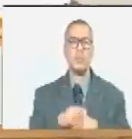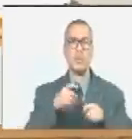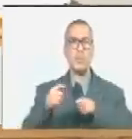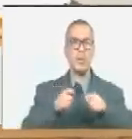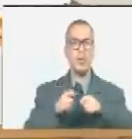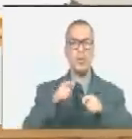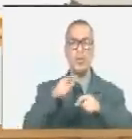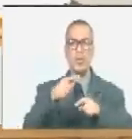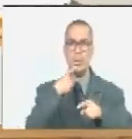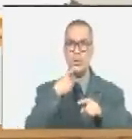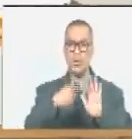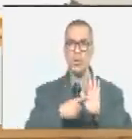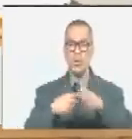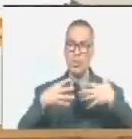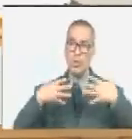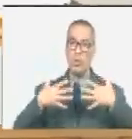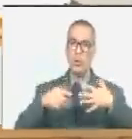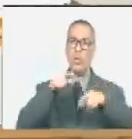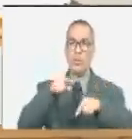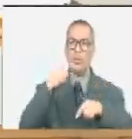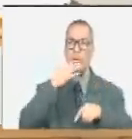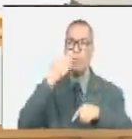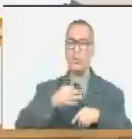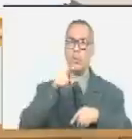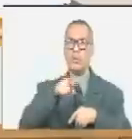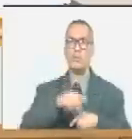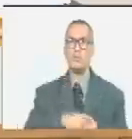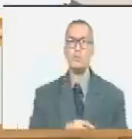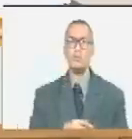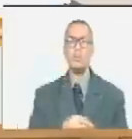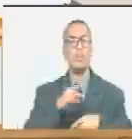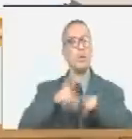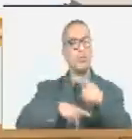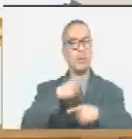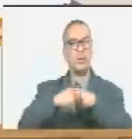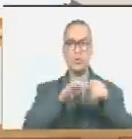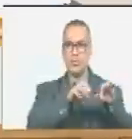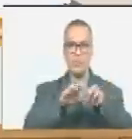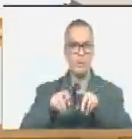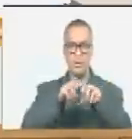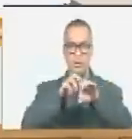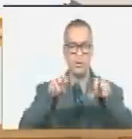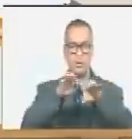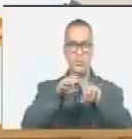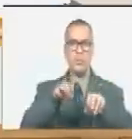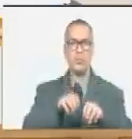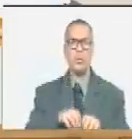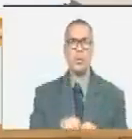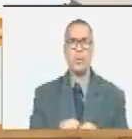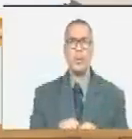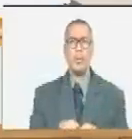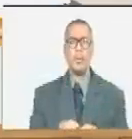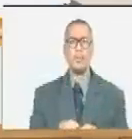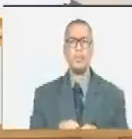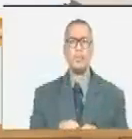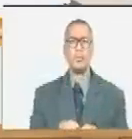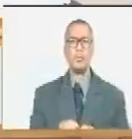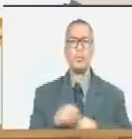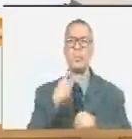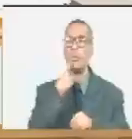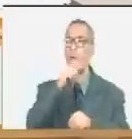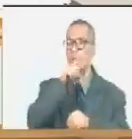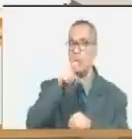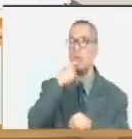manejándose con un criterio de urgencia y celeridad en el proceso de redacción y